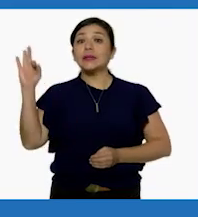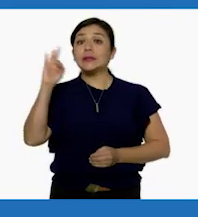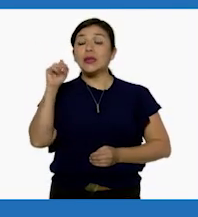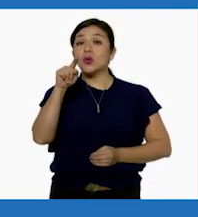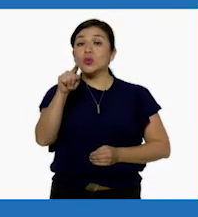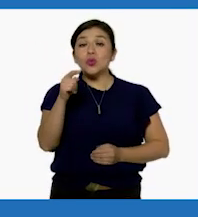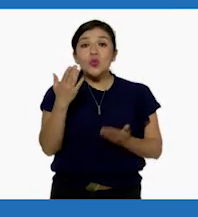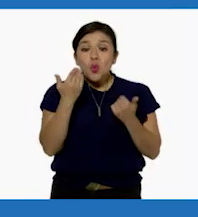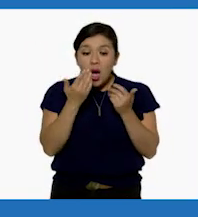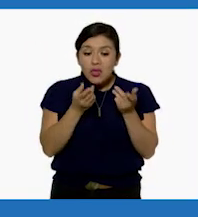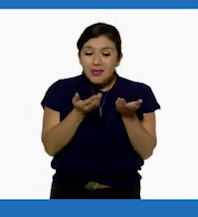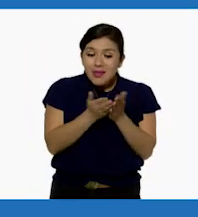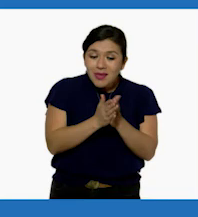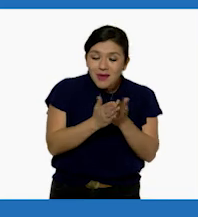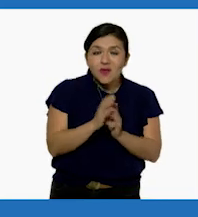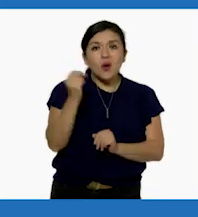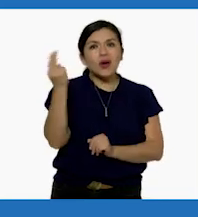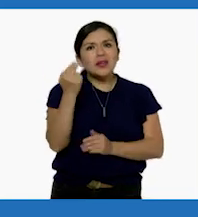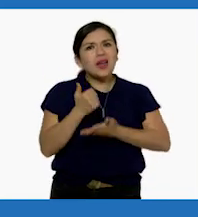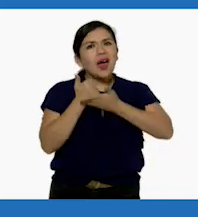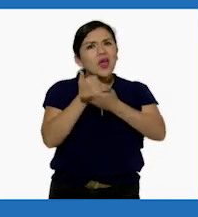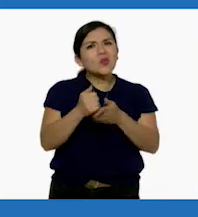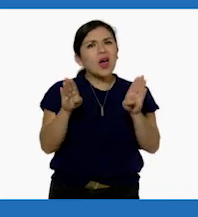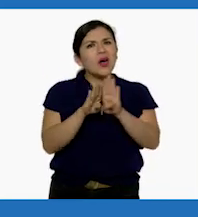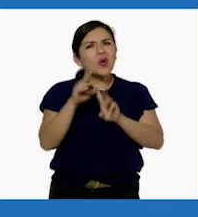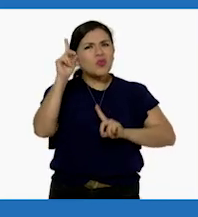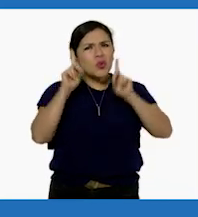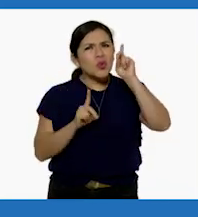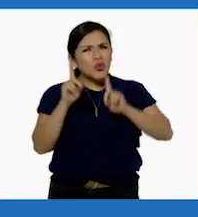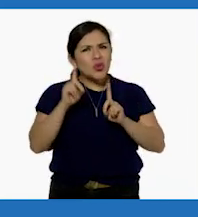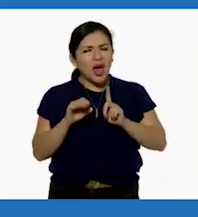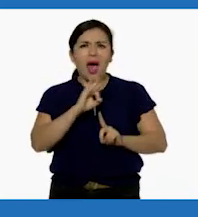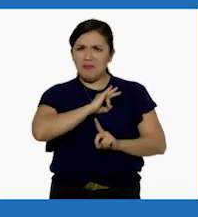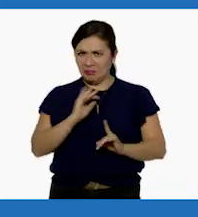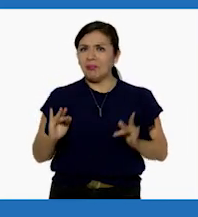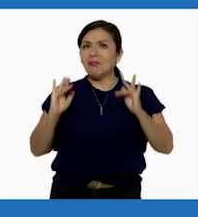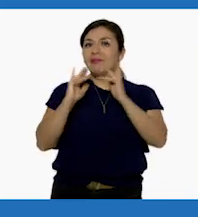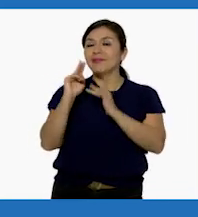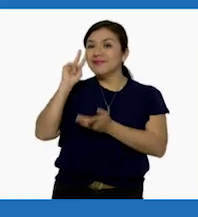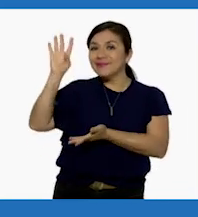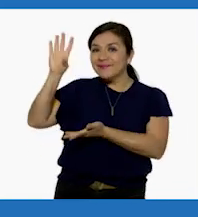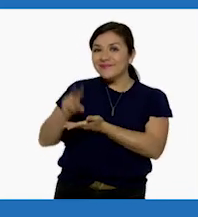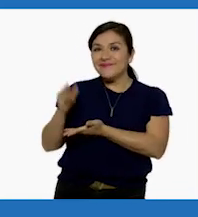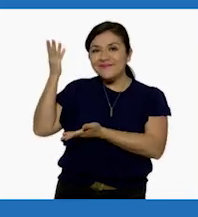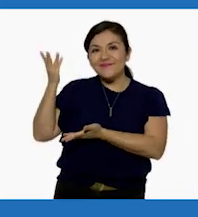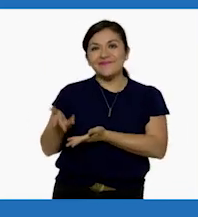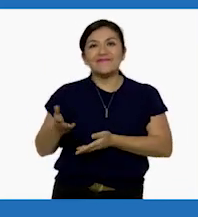Si no tienes el libro de texto o necesitas ayuda para resolver tus dudas, contáctanos.